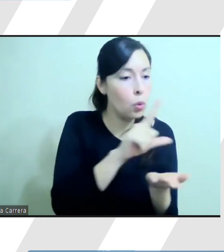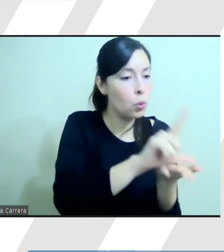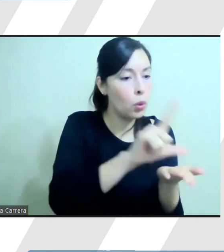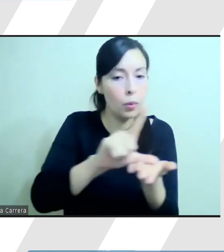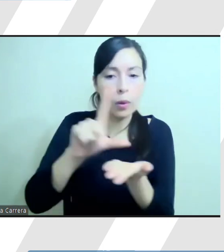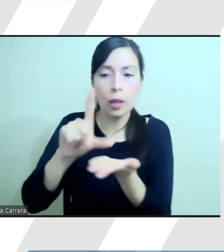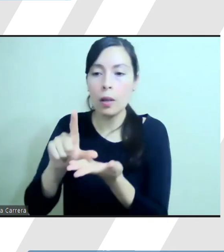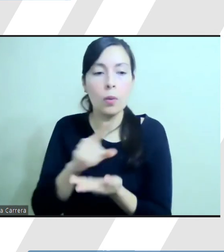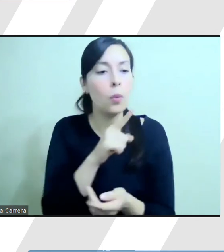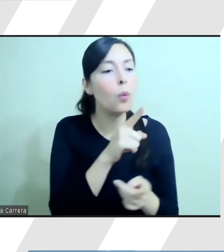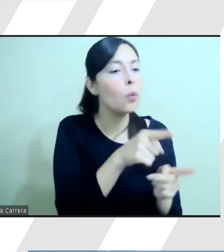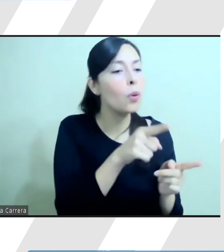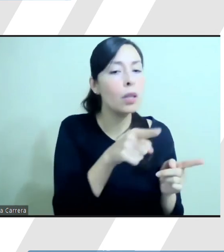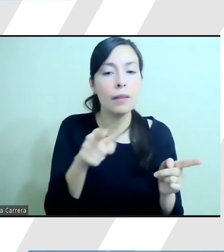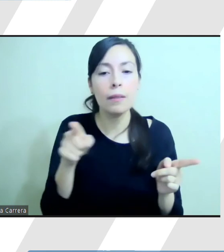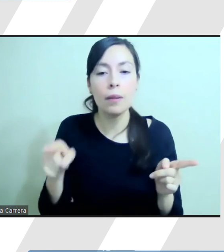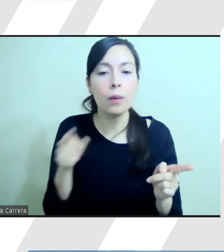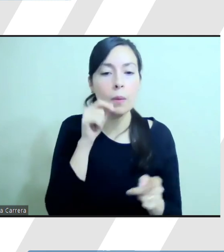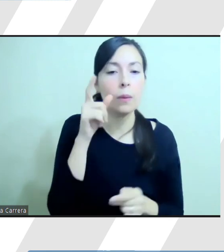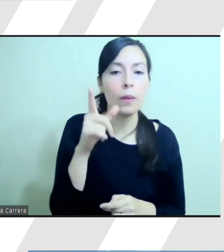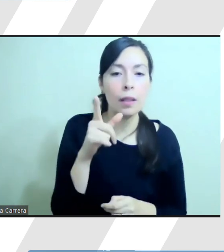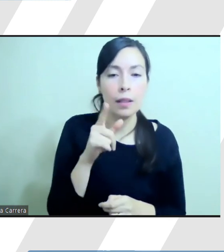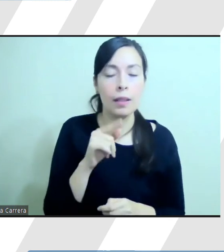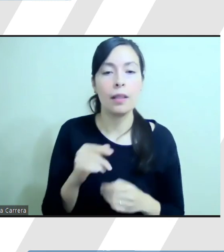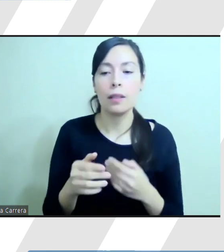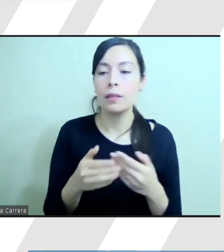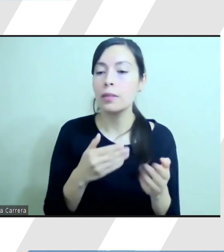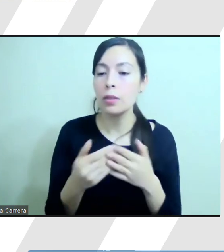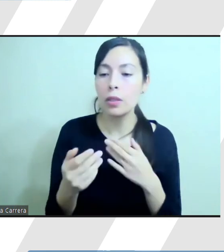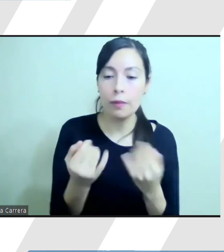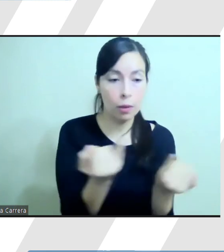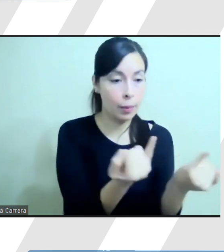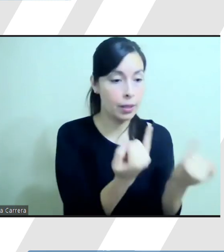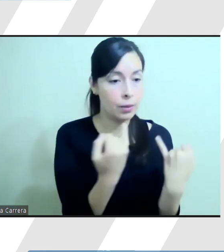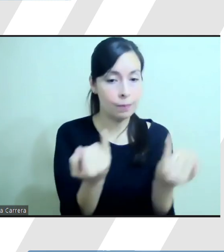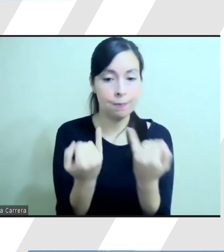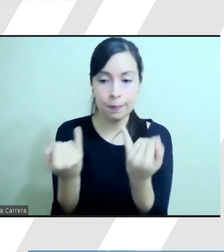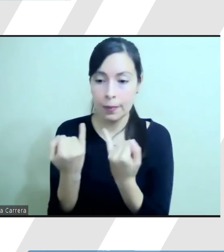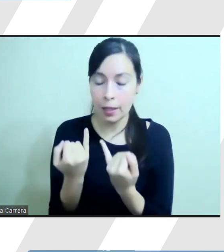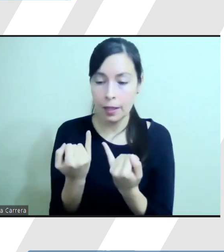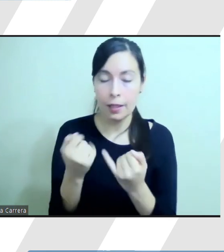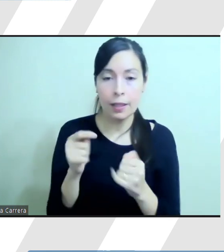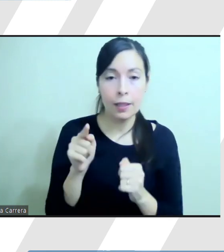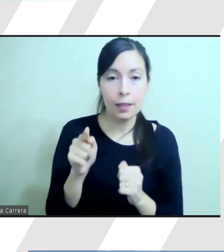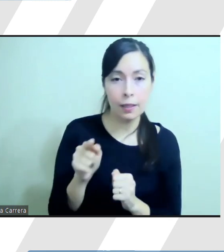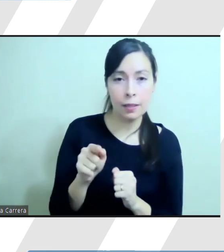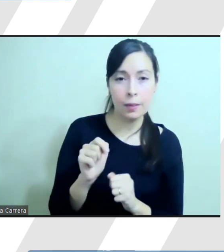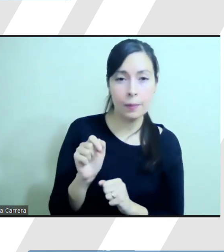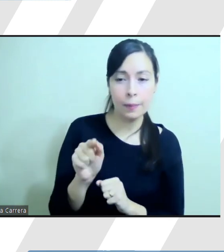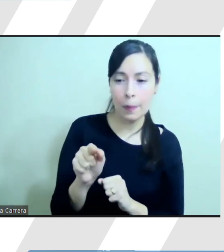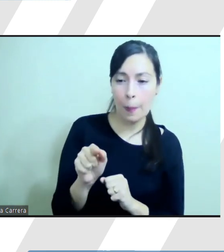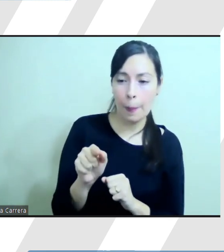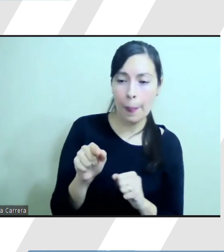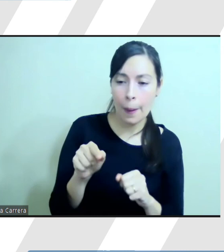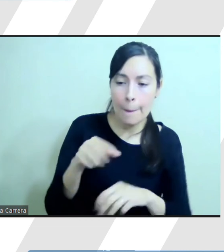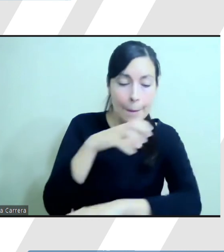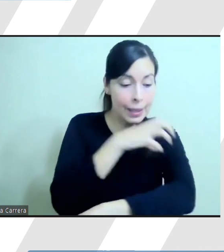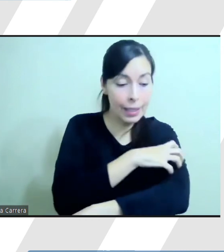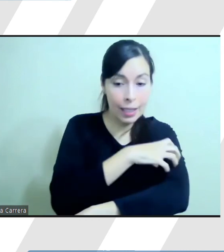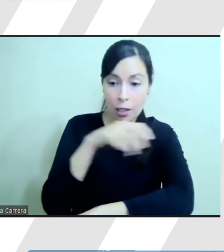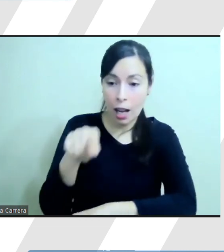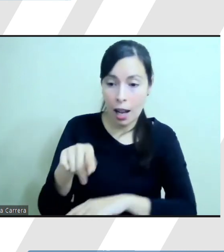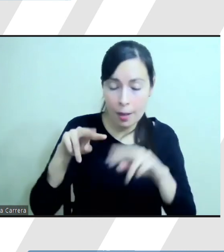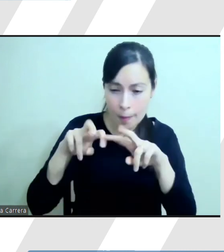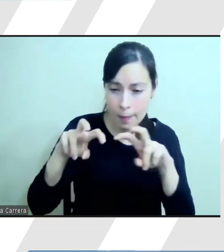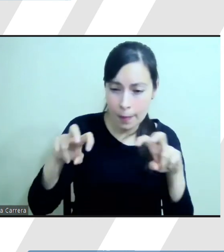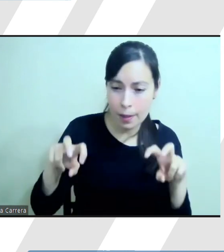obviamente los lugares donde tengas bases de datos que te permiten hacer una caracterización regional, que te diga